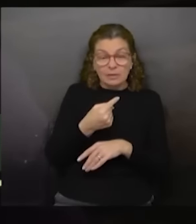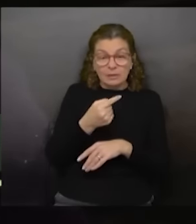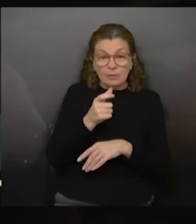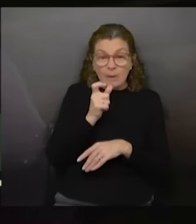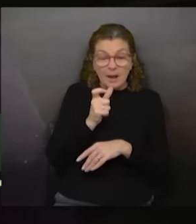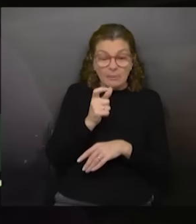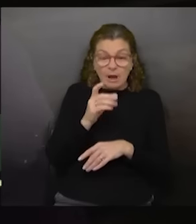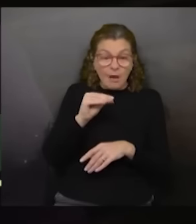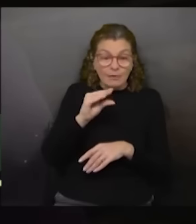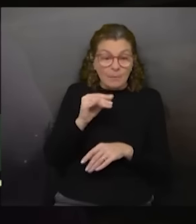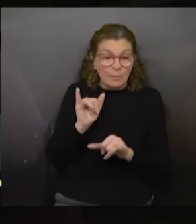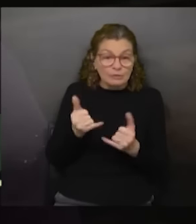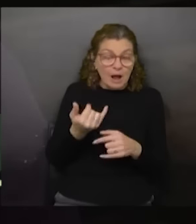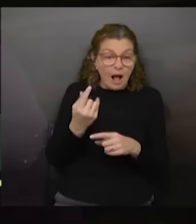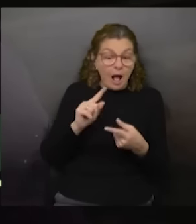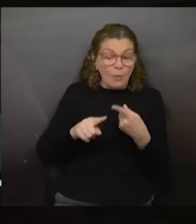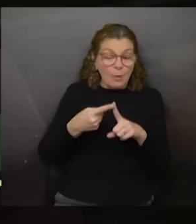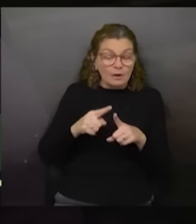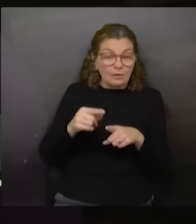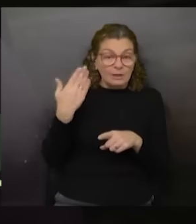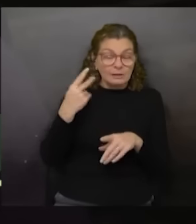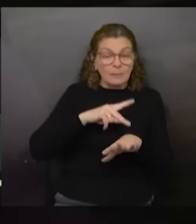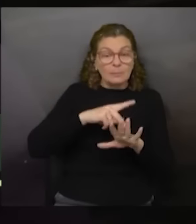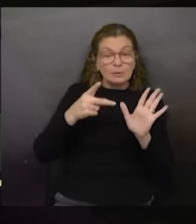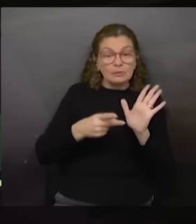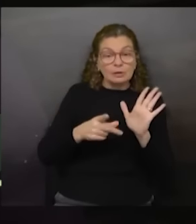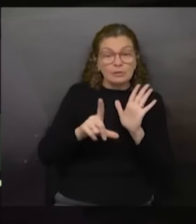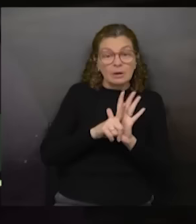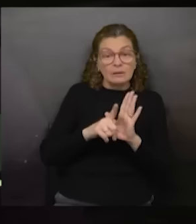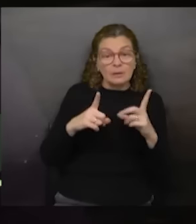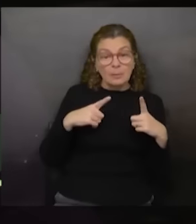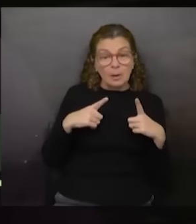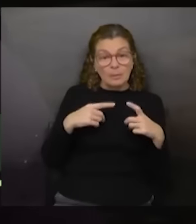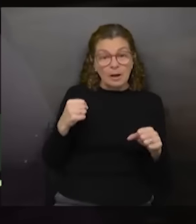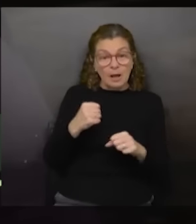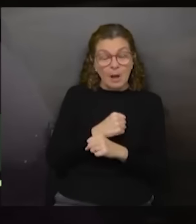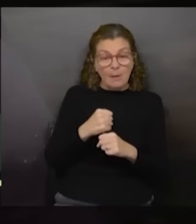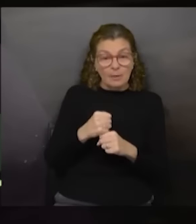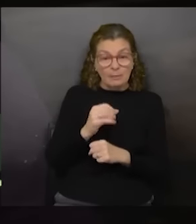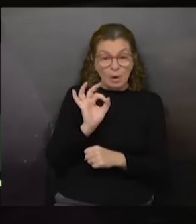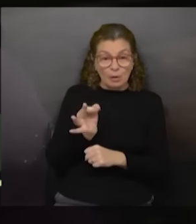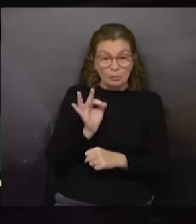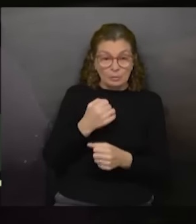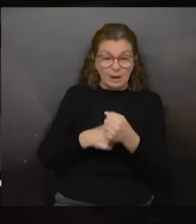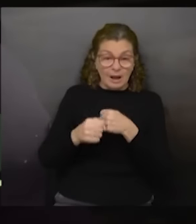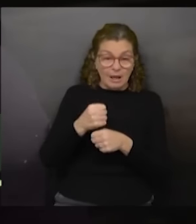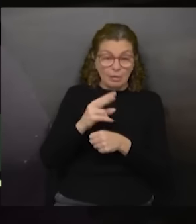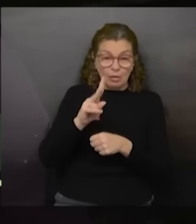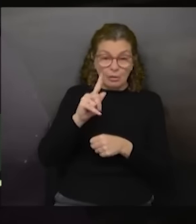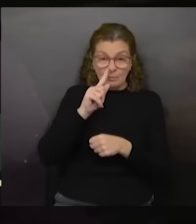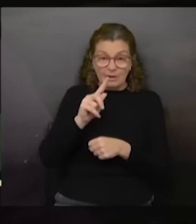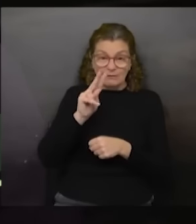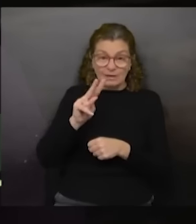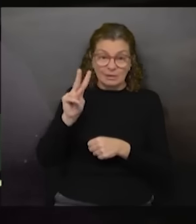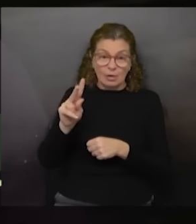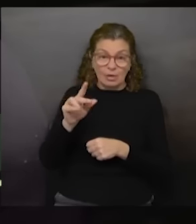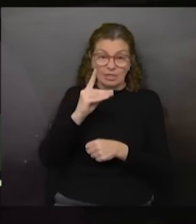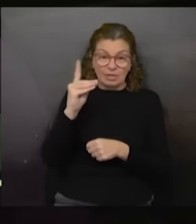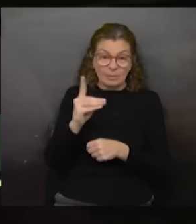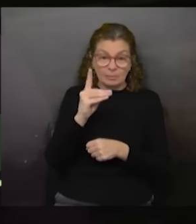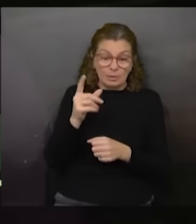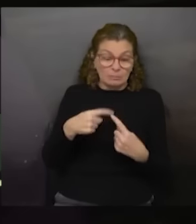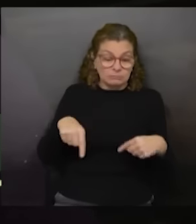pactada que se cumplan esos acuerdos Y que el proyecto de ley que está a la espera de que se apruebe desde octubre del 2022 que se aprobó diputados sea tratado en